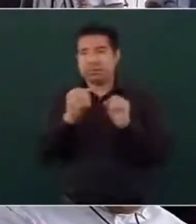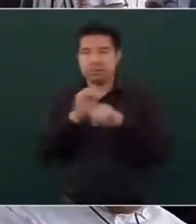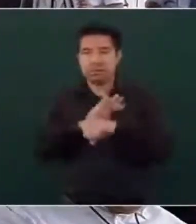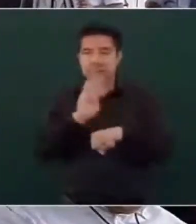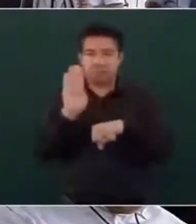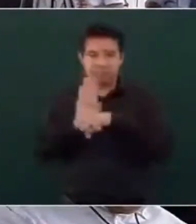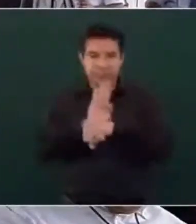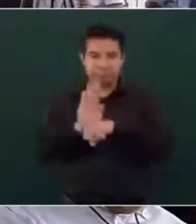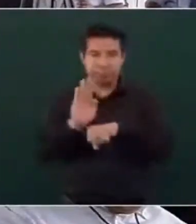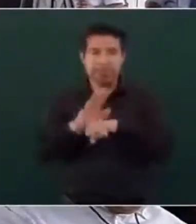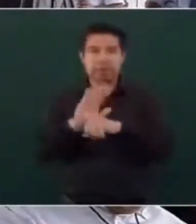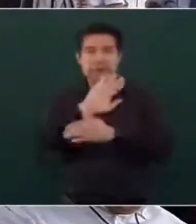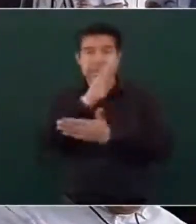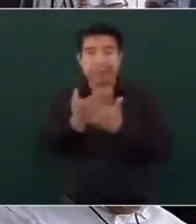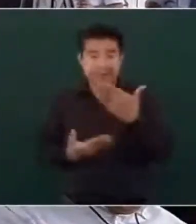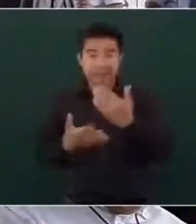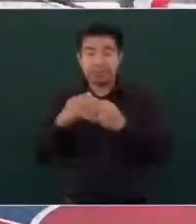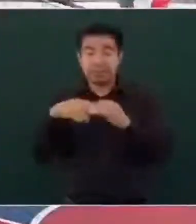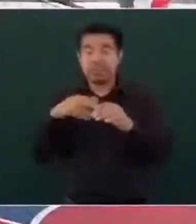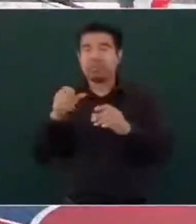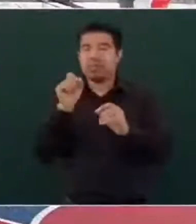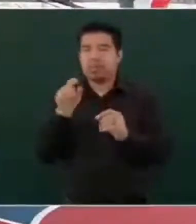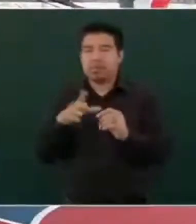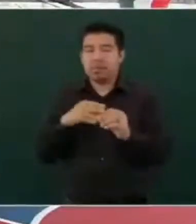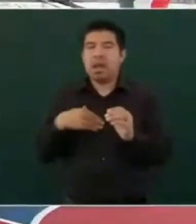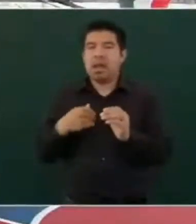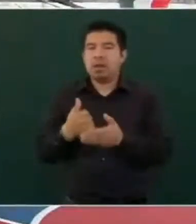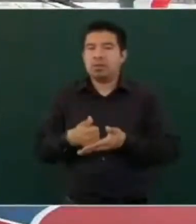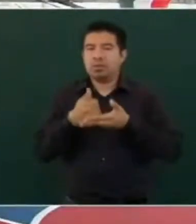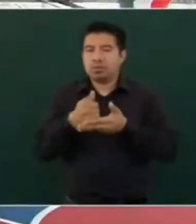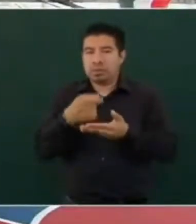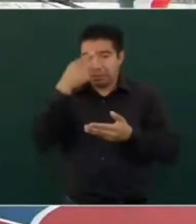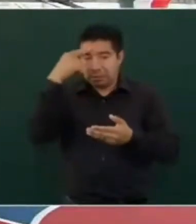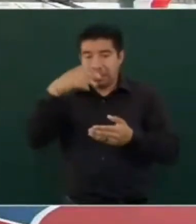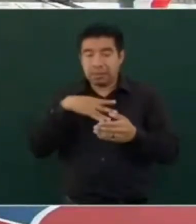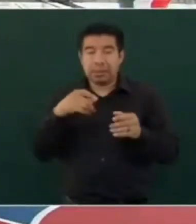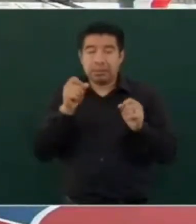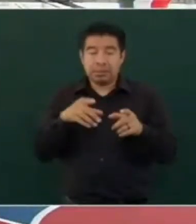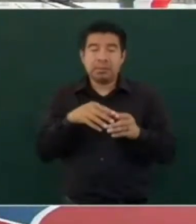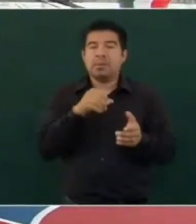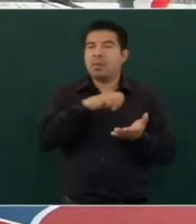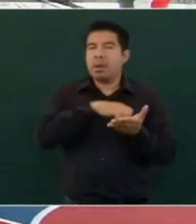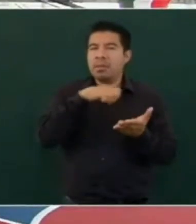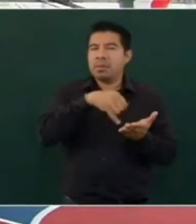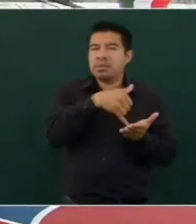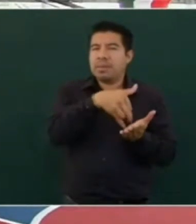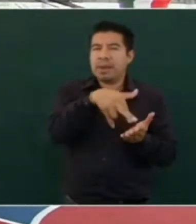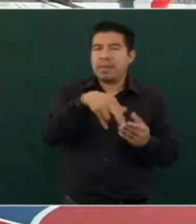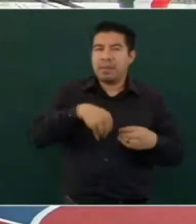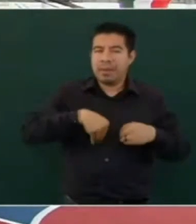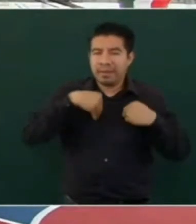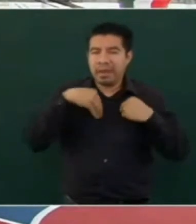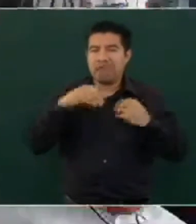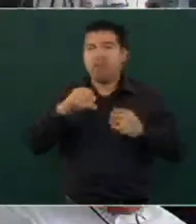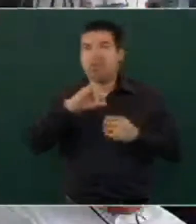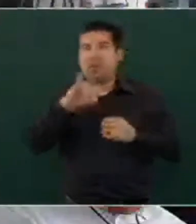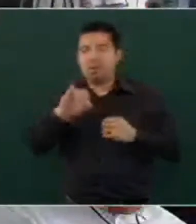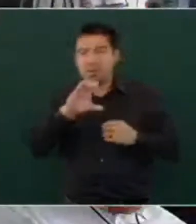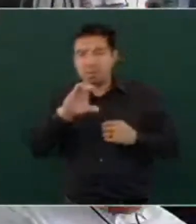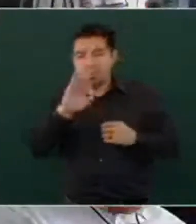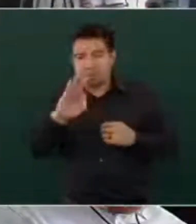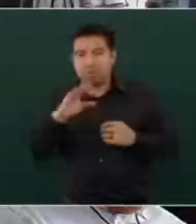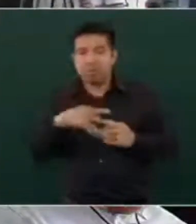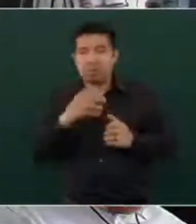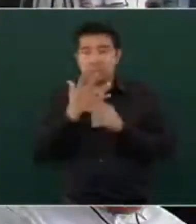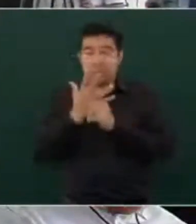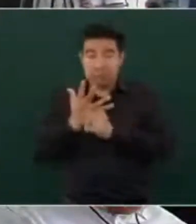ayudado y las becas para los jóvenes también a mitigar la incidencia delictiva en primera instancia. En segunda, decía el gobernador que ahora se